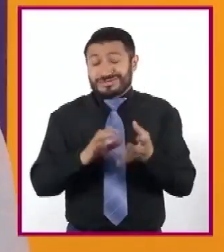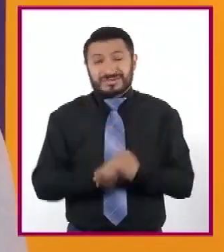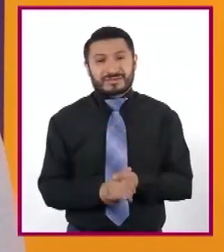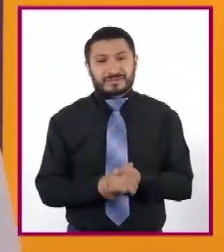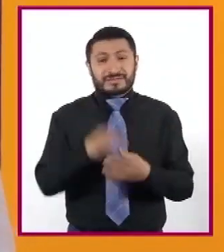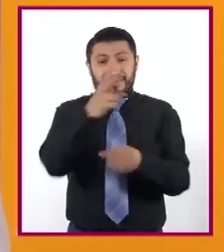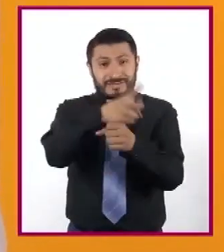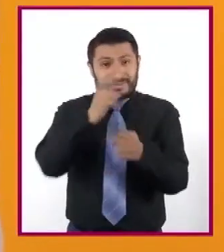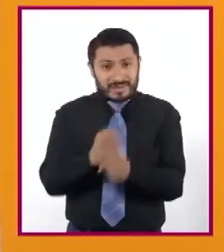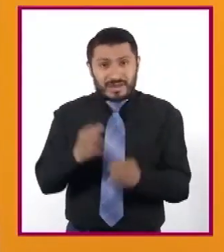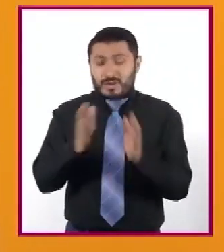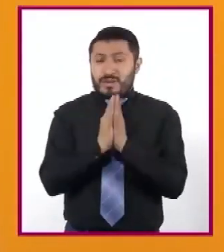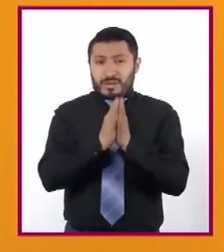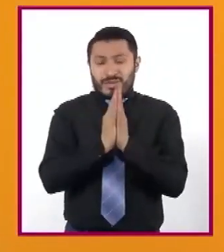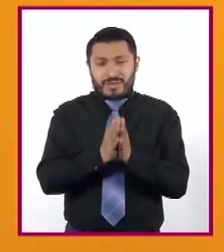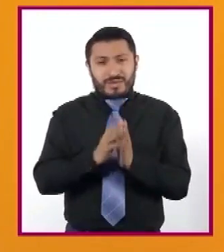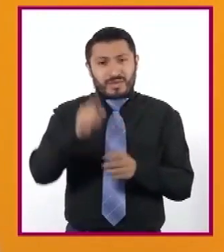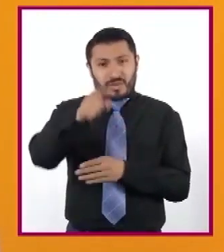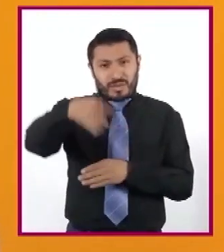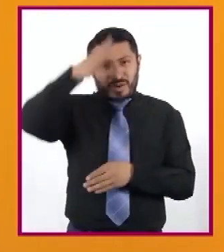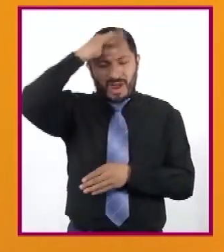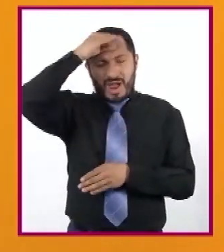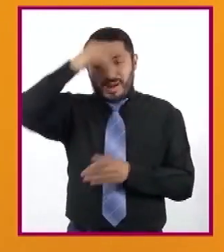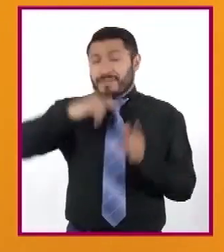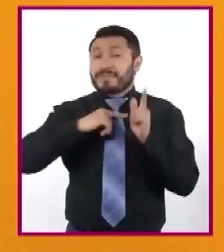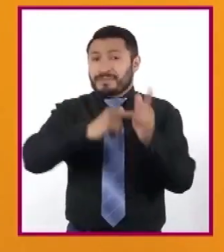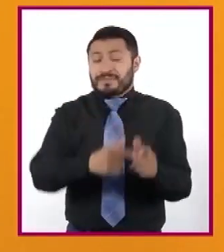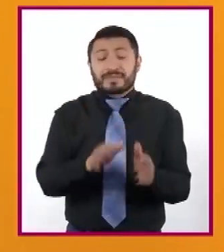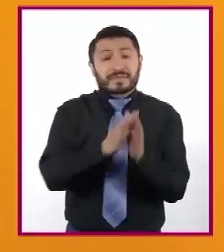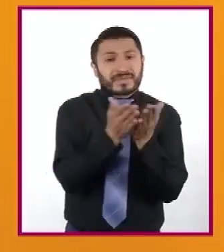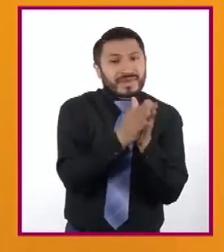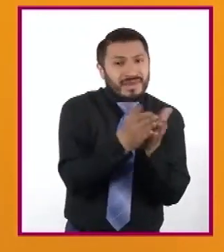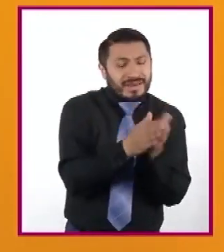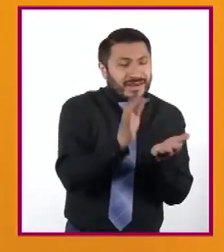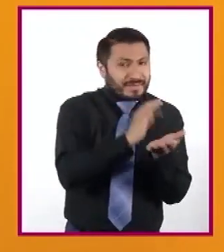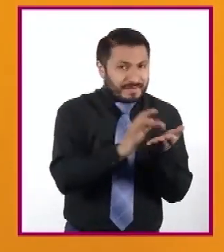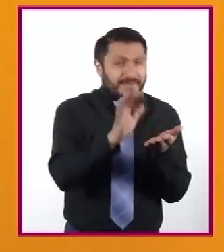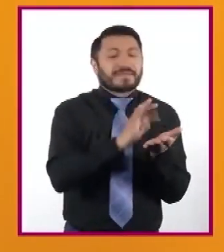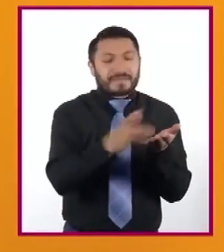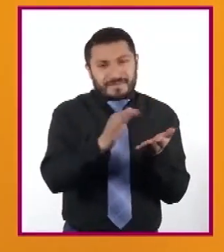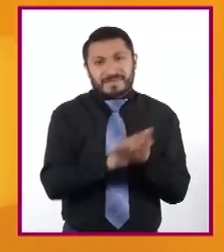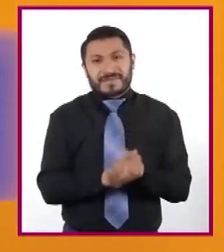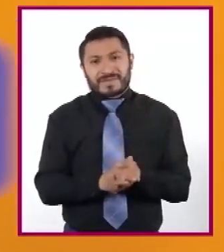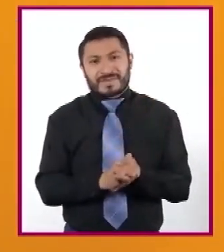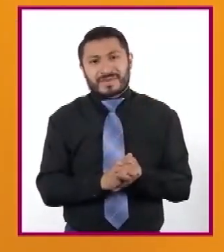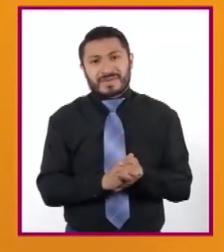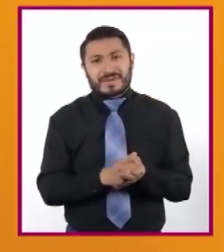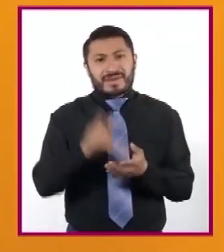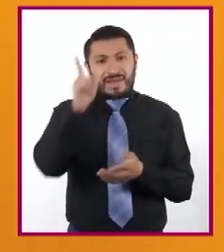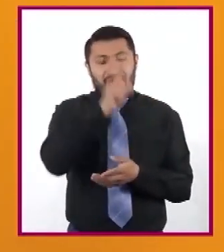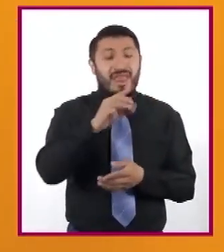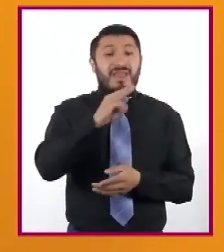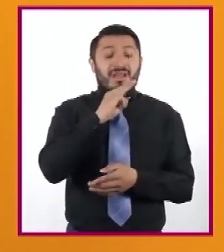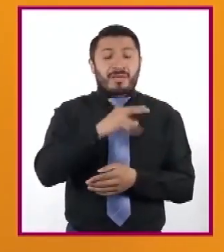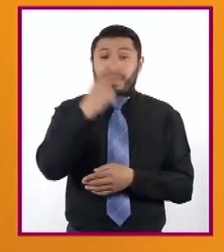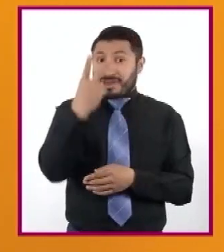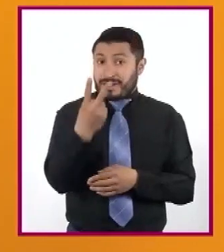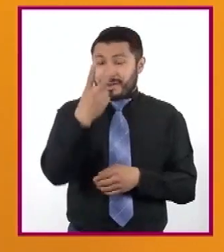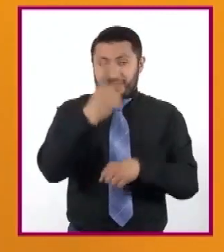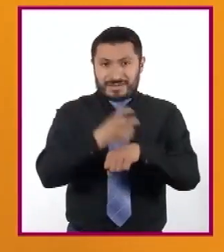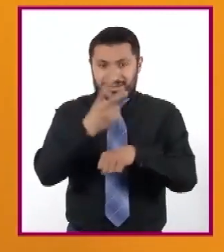Les invito a complementar su aprendizaje consultando su libro de texto de Lengua Materna